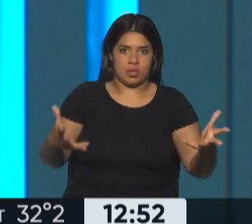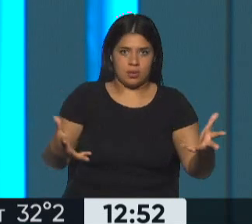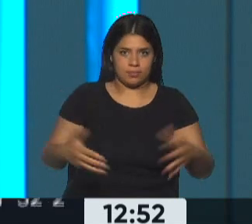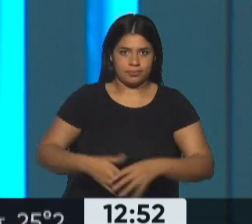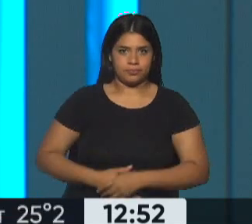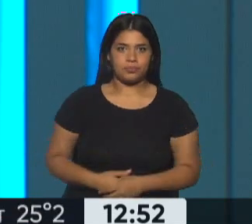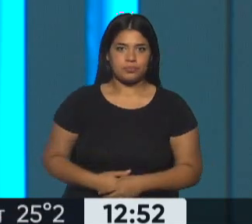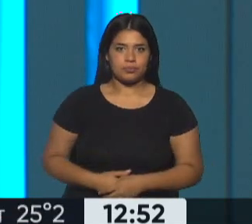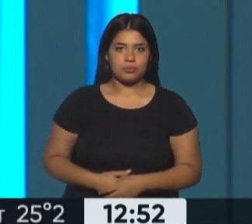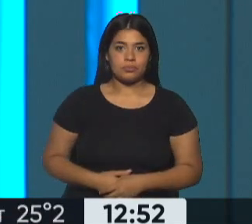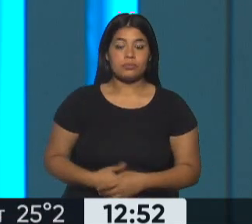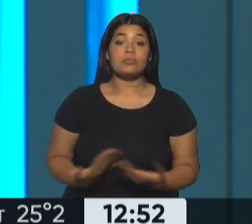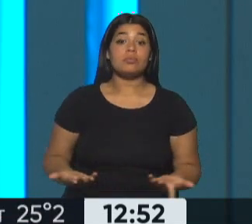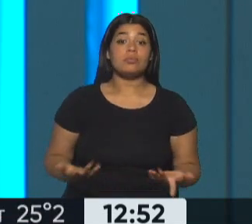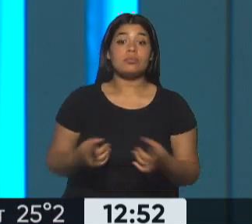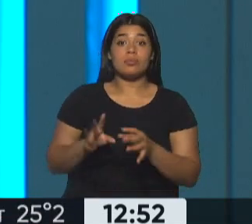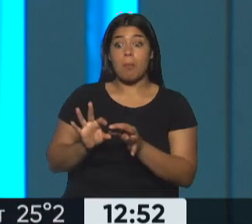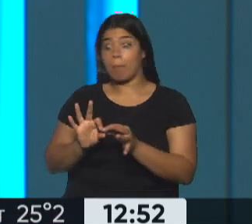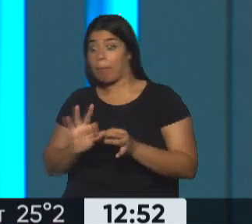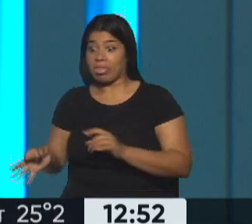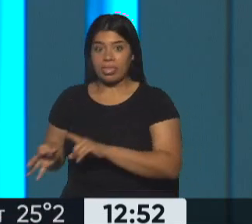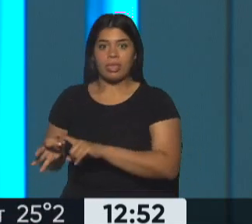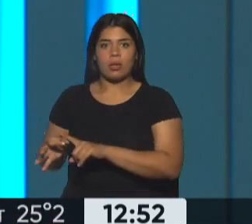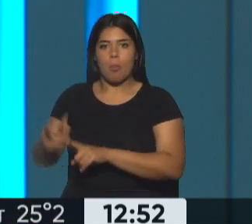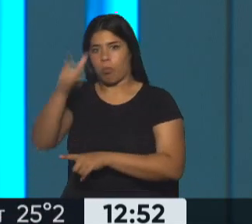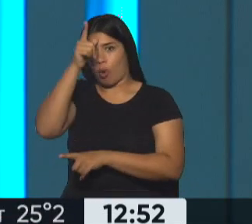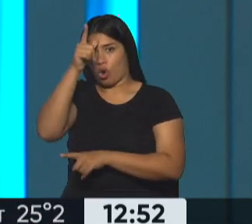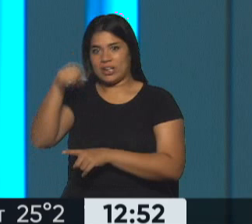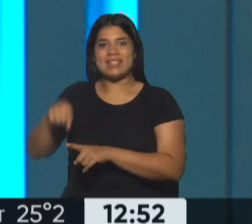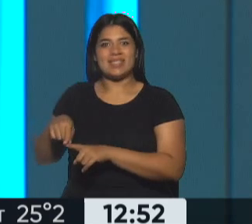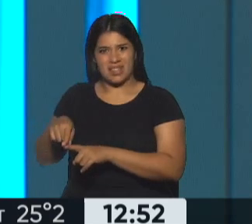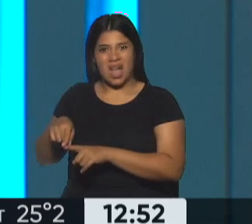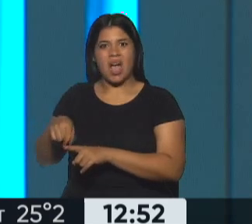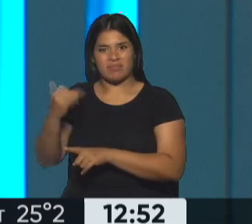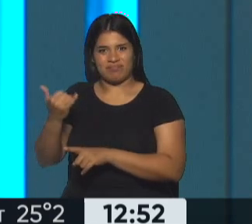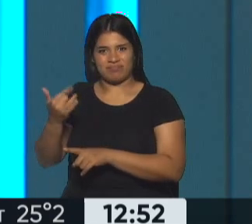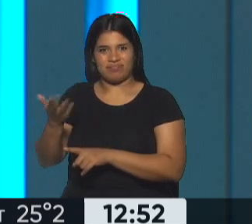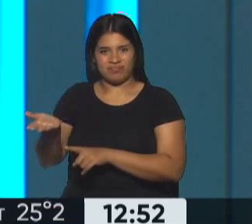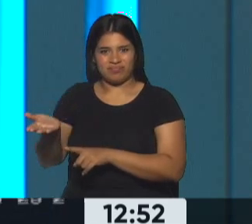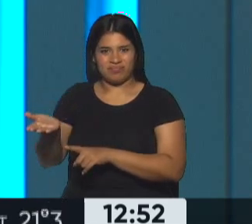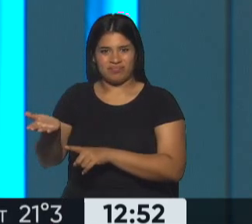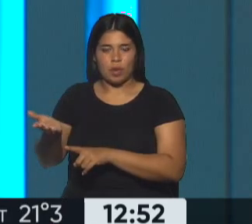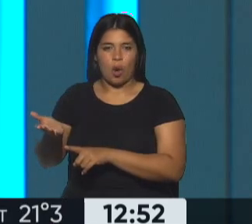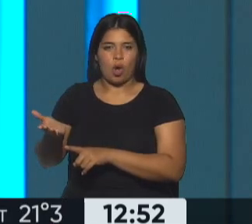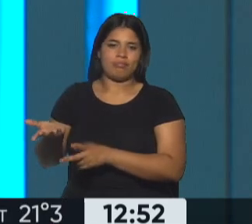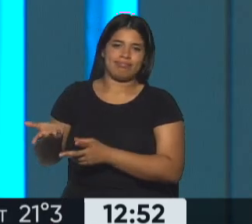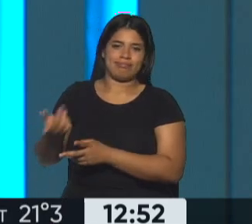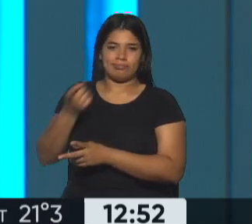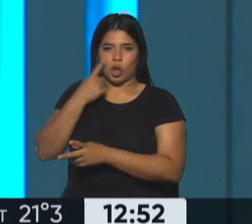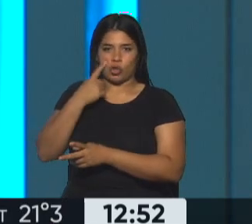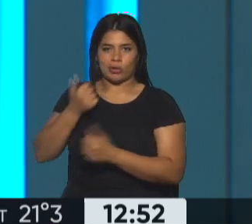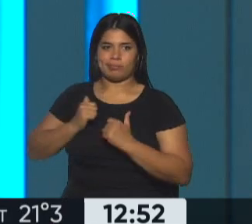seguridad allí muy cerquita de ellos había un policía que estaba cumpliendo funciones de custodia que